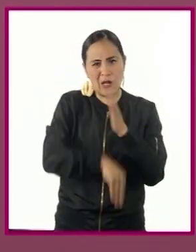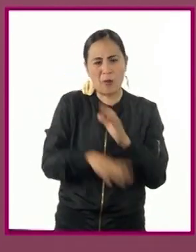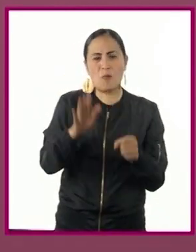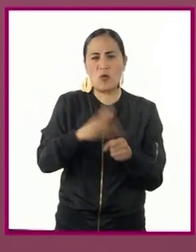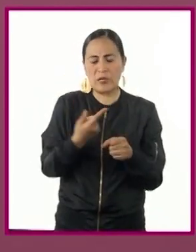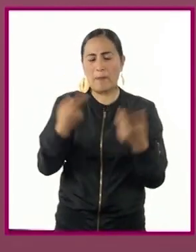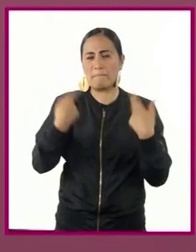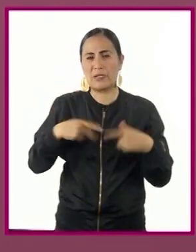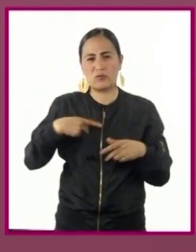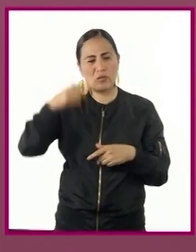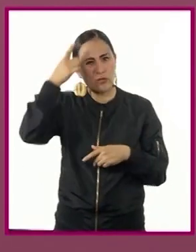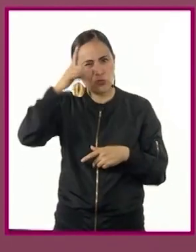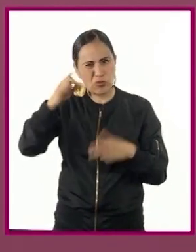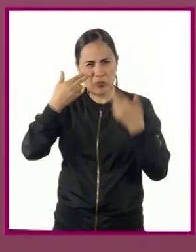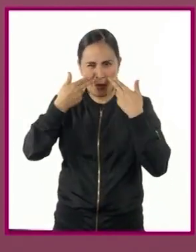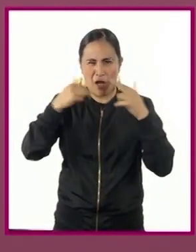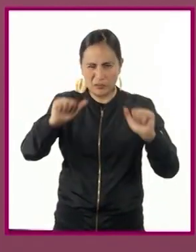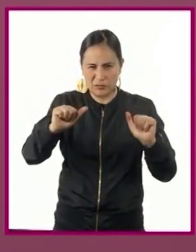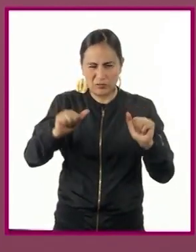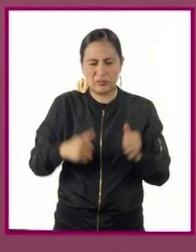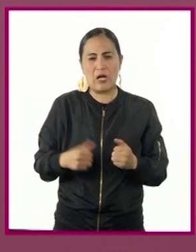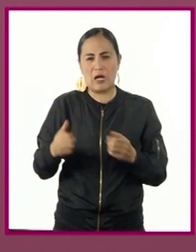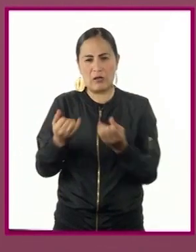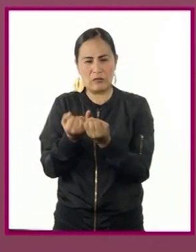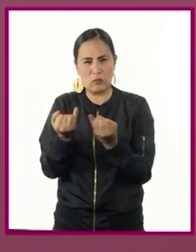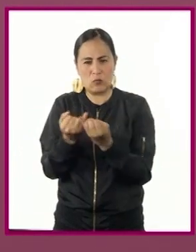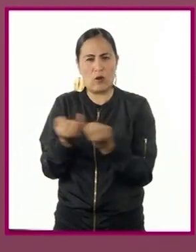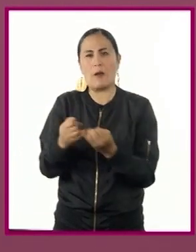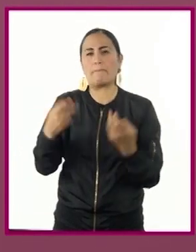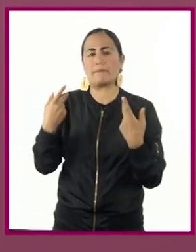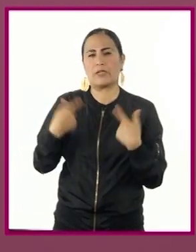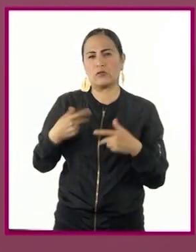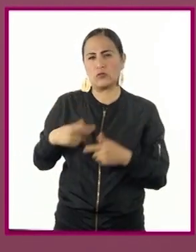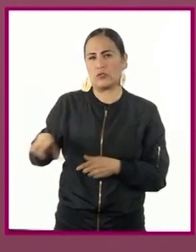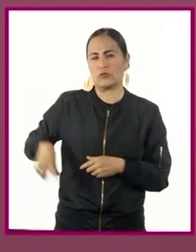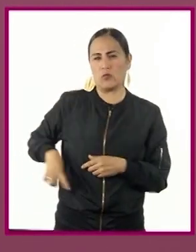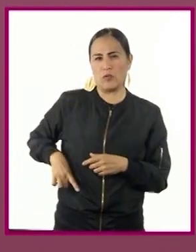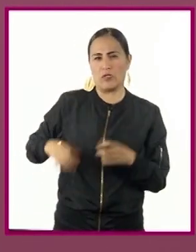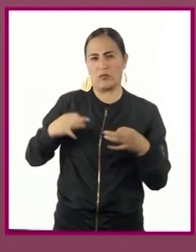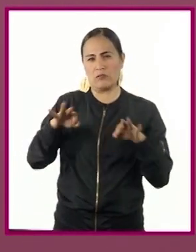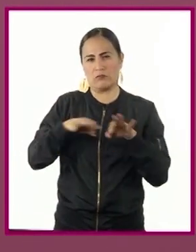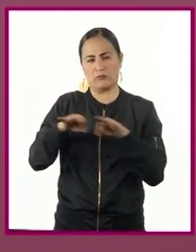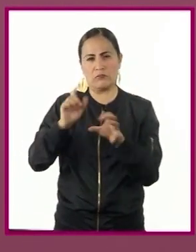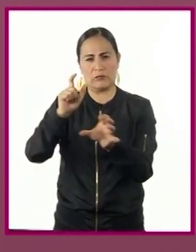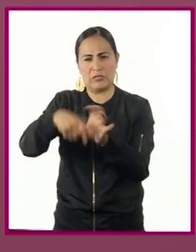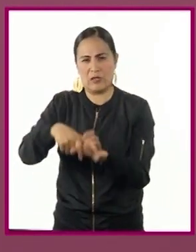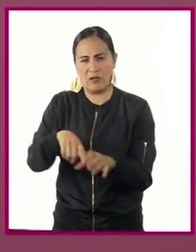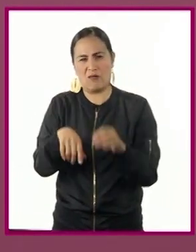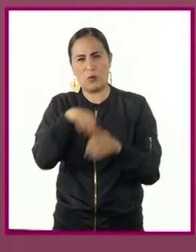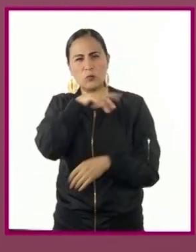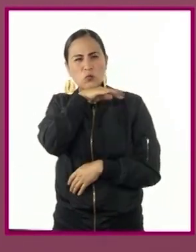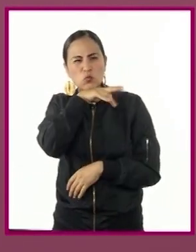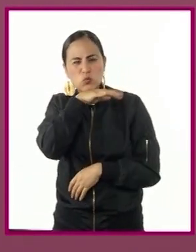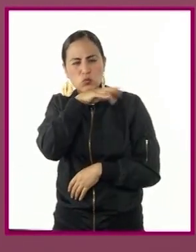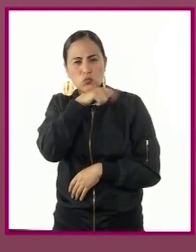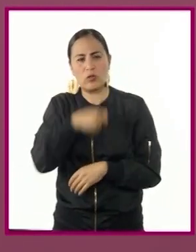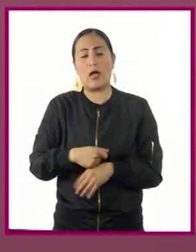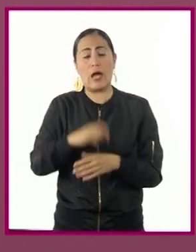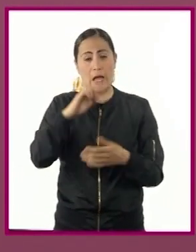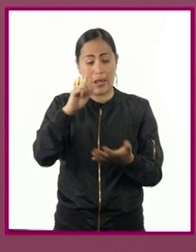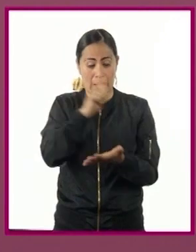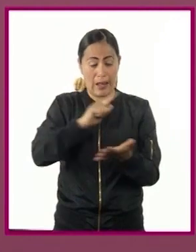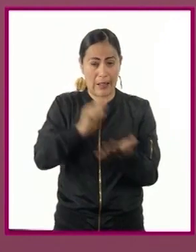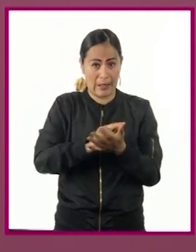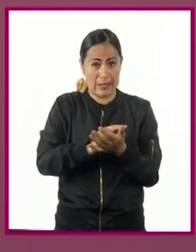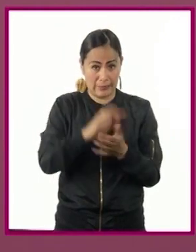hacendados que, en complicidad con algunas autoridades corruptas, violaron los principios de la ley de desamortización y sus reglamentos, que